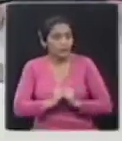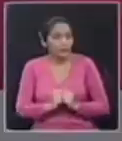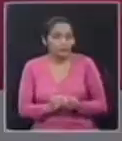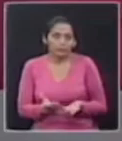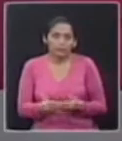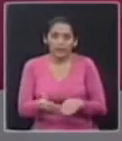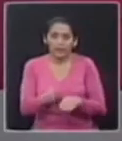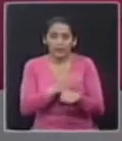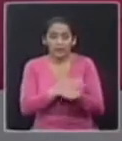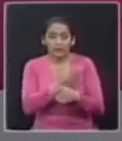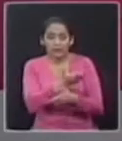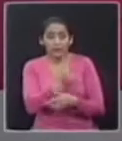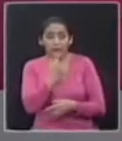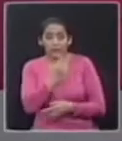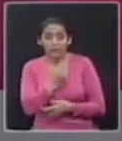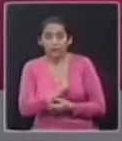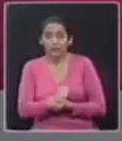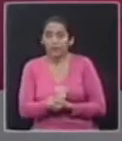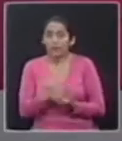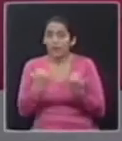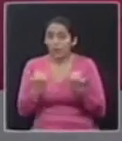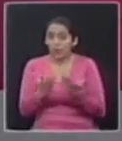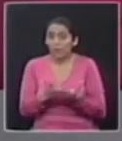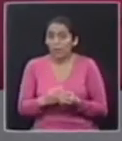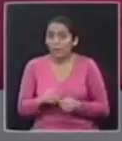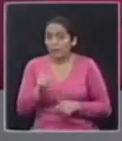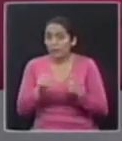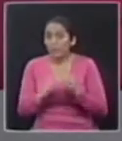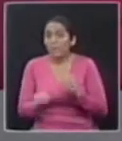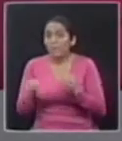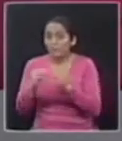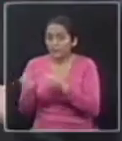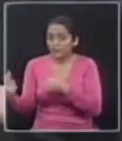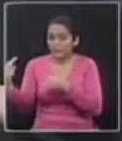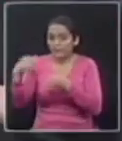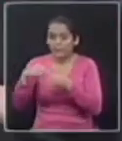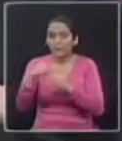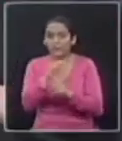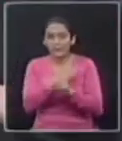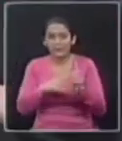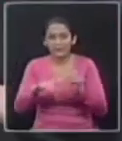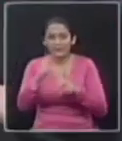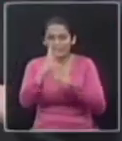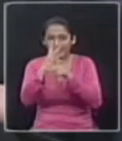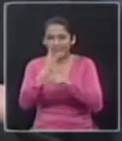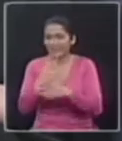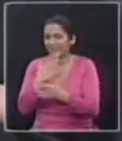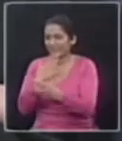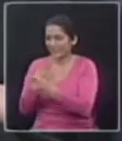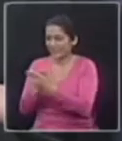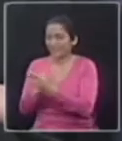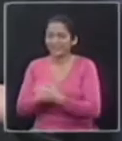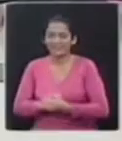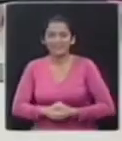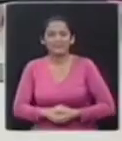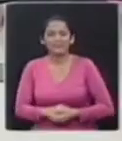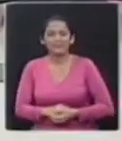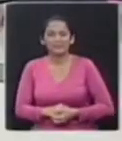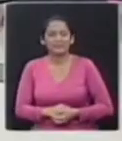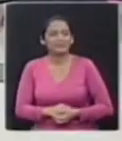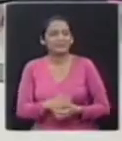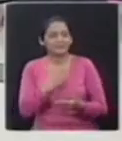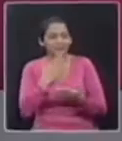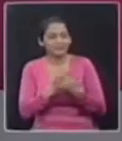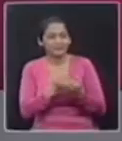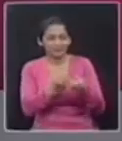decía Camila, pues en este incremento de las propuestas a favor del medio ambiente. Gracias, Camila, por acompañarnos. No, muchísimas gracias a ti. Por compartir con